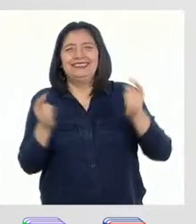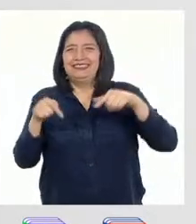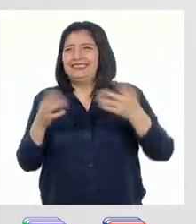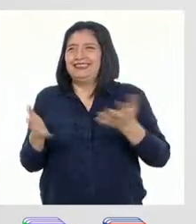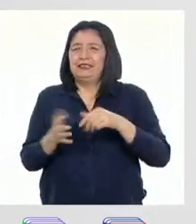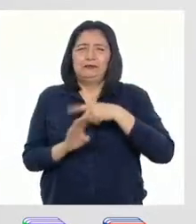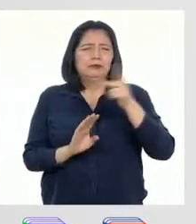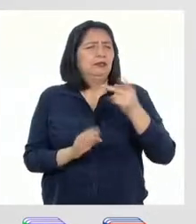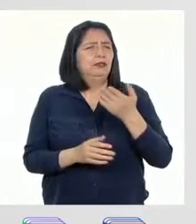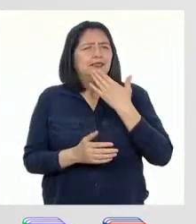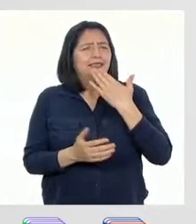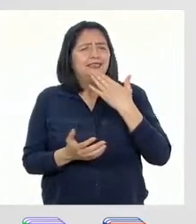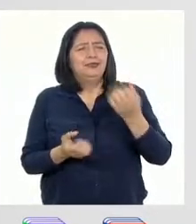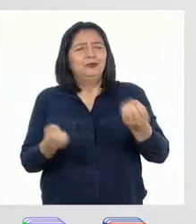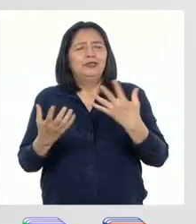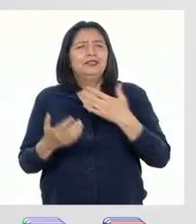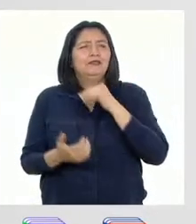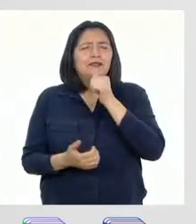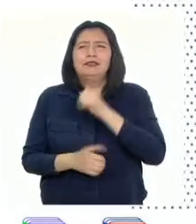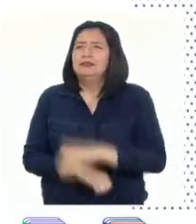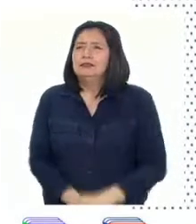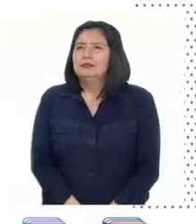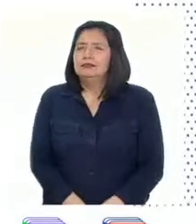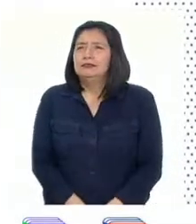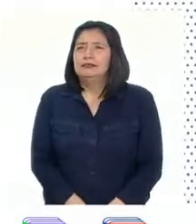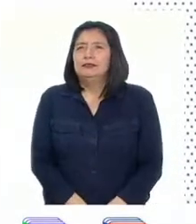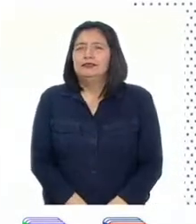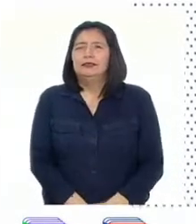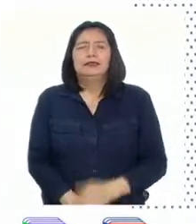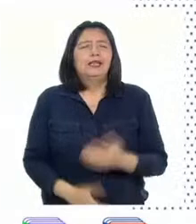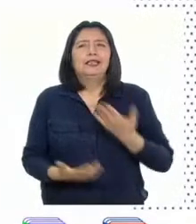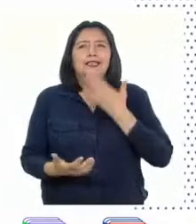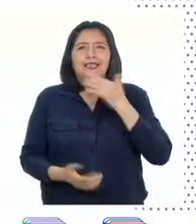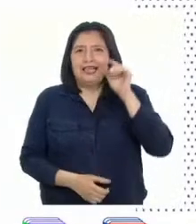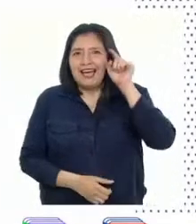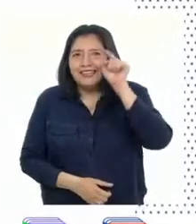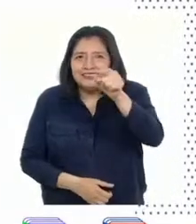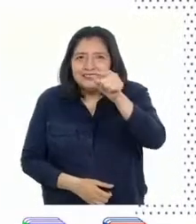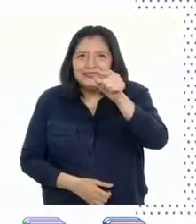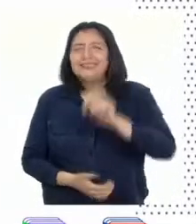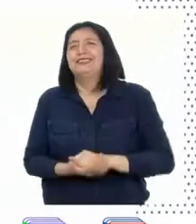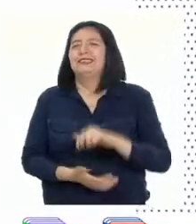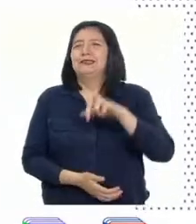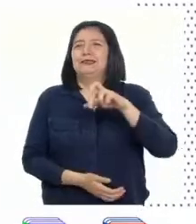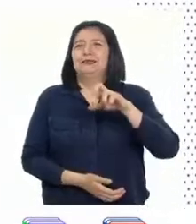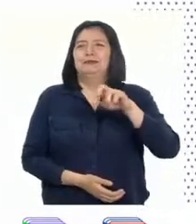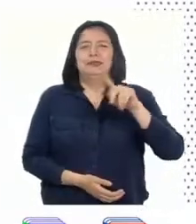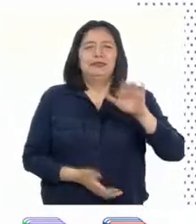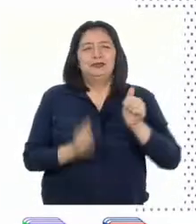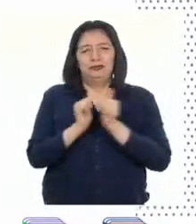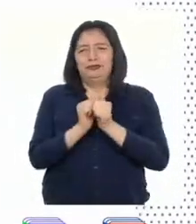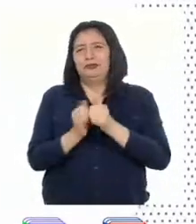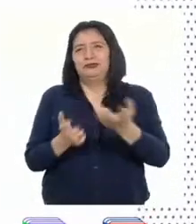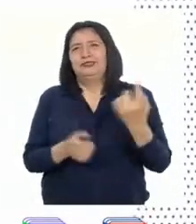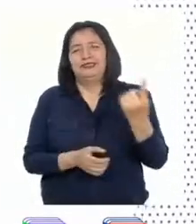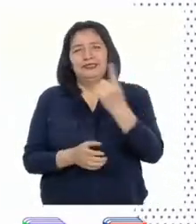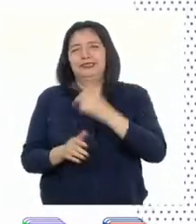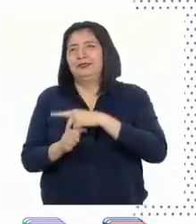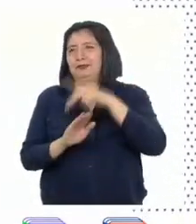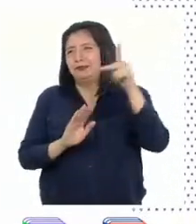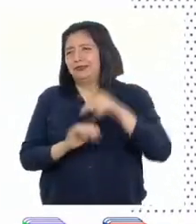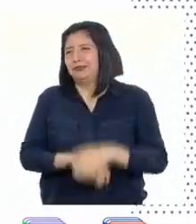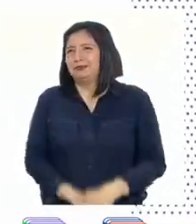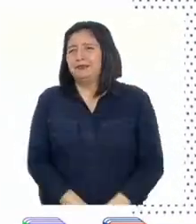programa! A ver, cuénteme, ¿quién me faltó? Nos referimos a ti, Patty. Tú nos has acompañado en cada